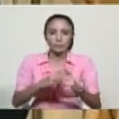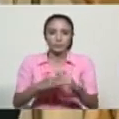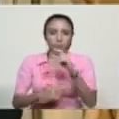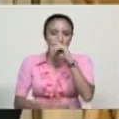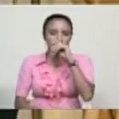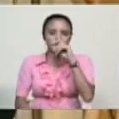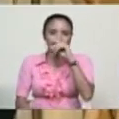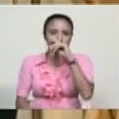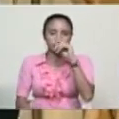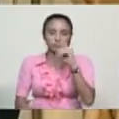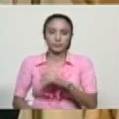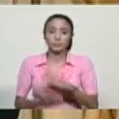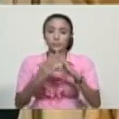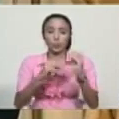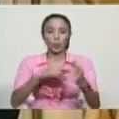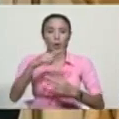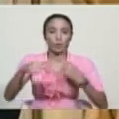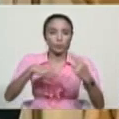de cambio revolucionario.